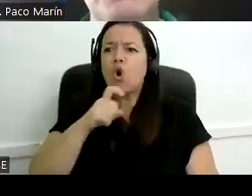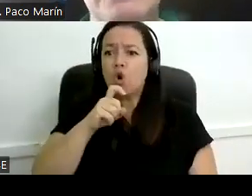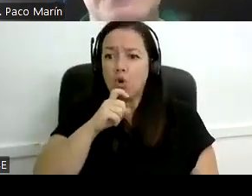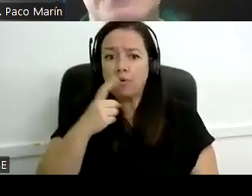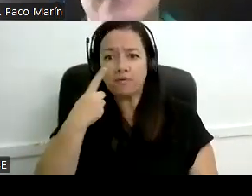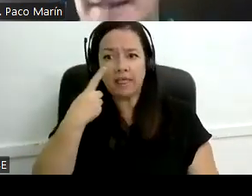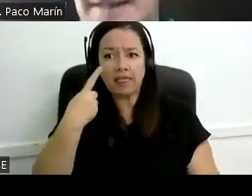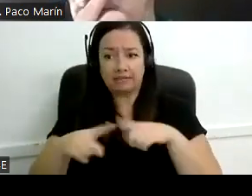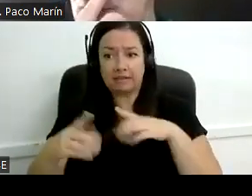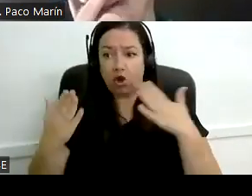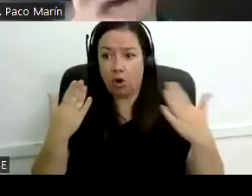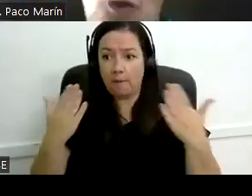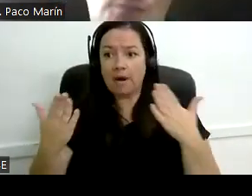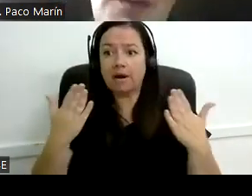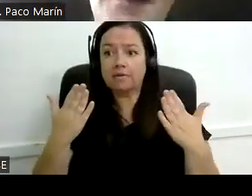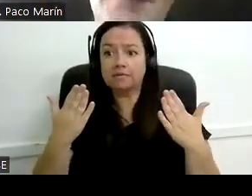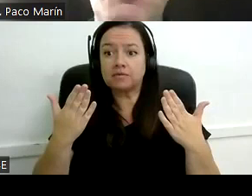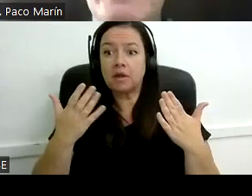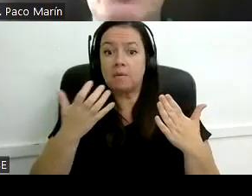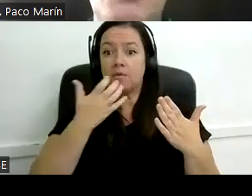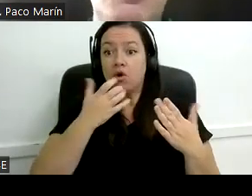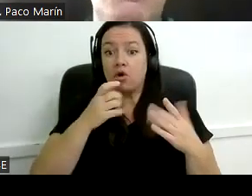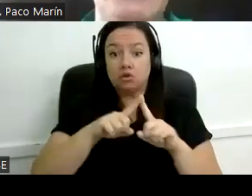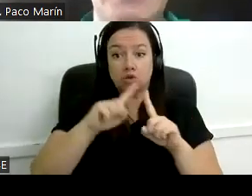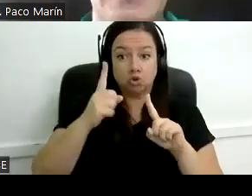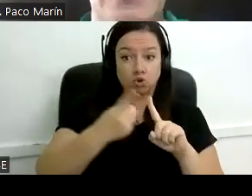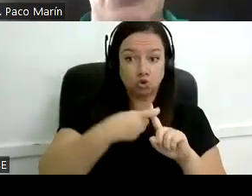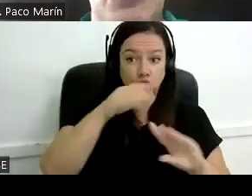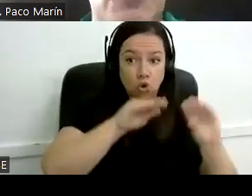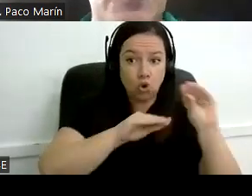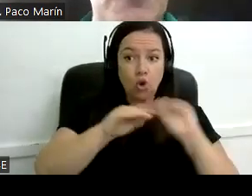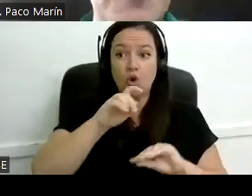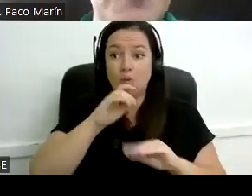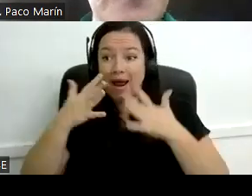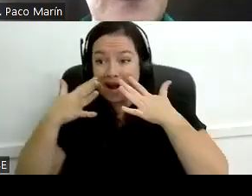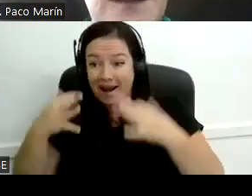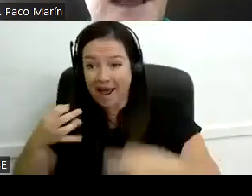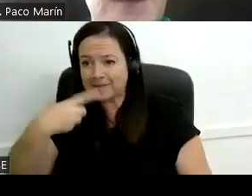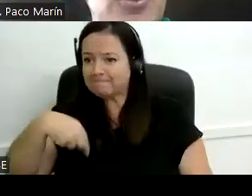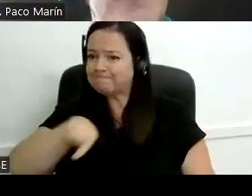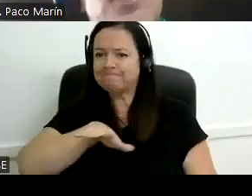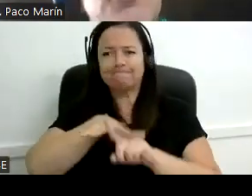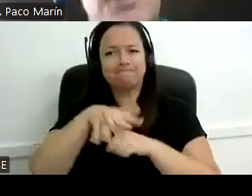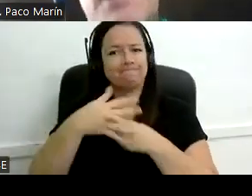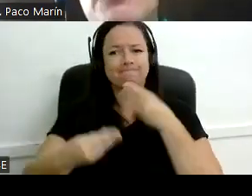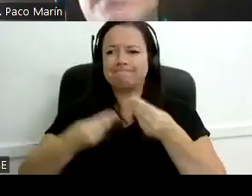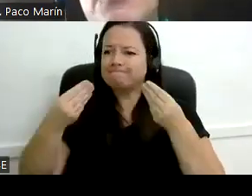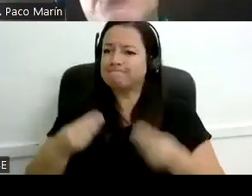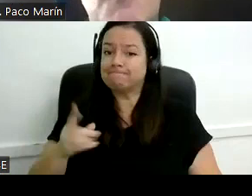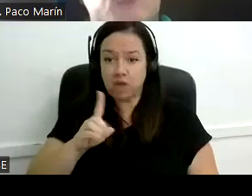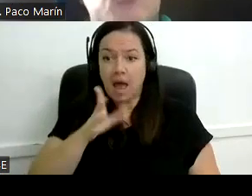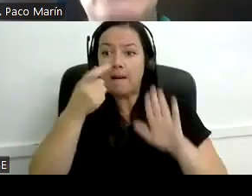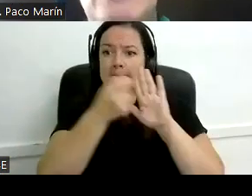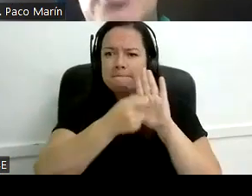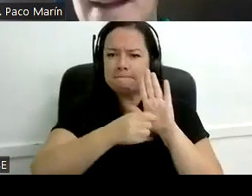una diferencia enorme entre cómo deberíamos abordarlo y cómo lo abordamos realmente. Y bueno, daremos algunas pautas